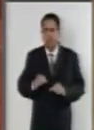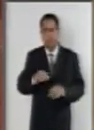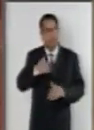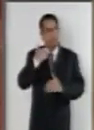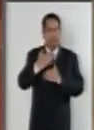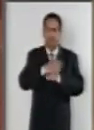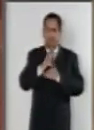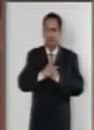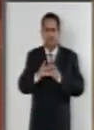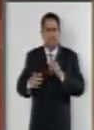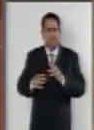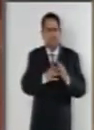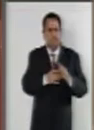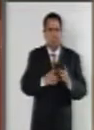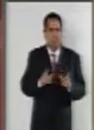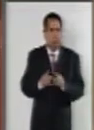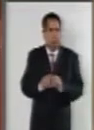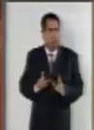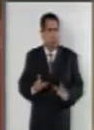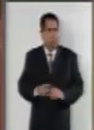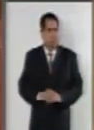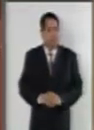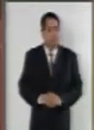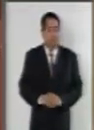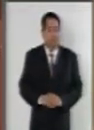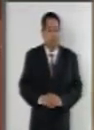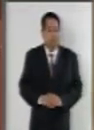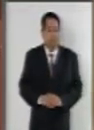del país. Finalmente, el programa